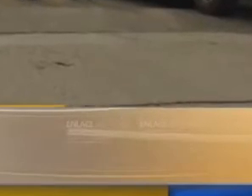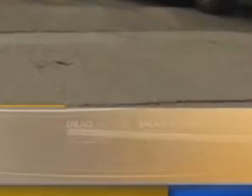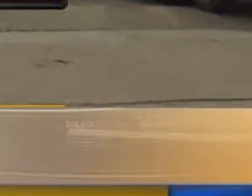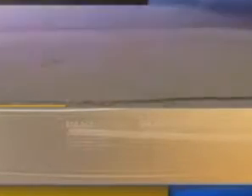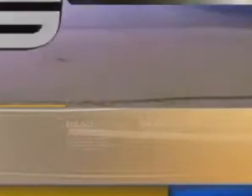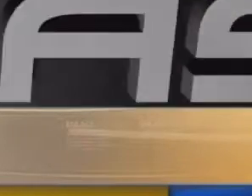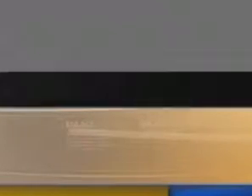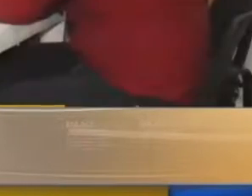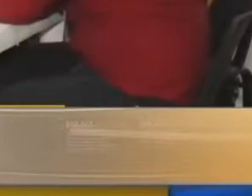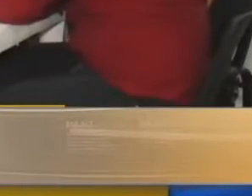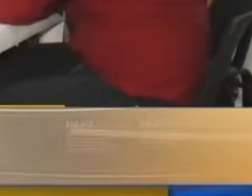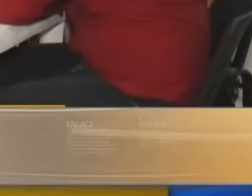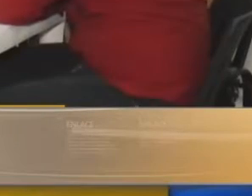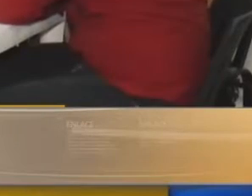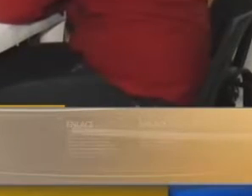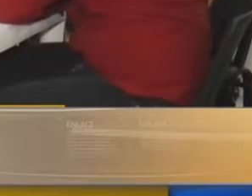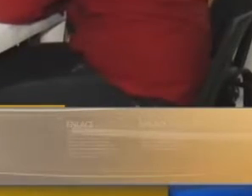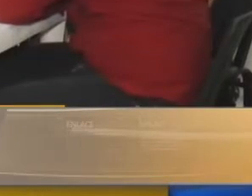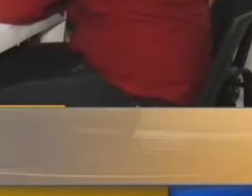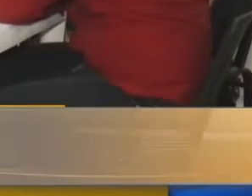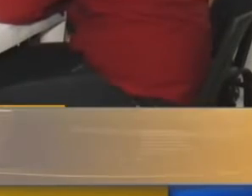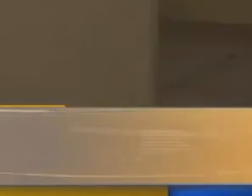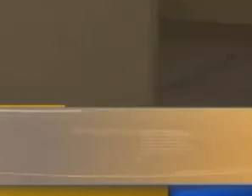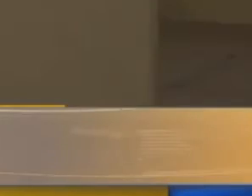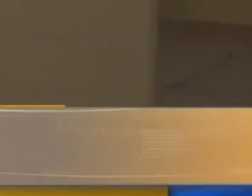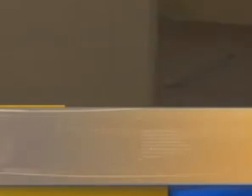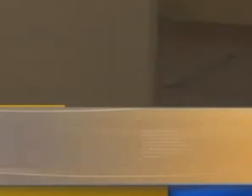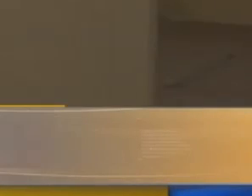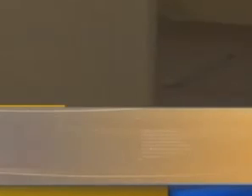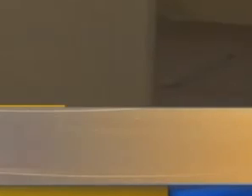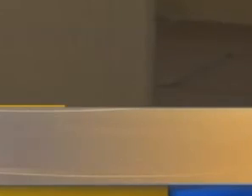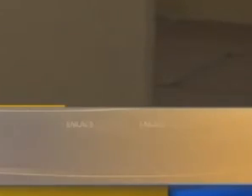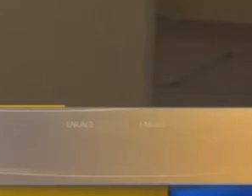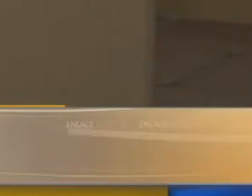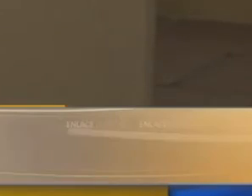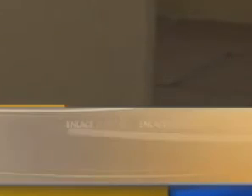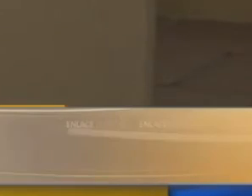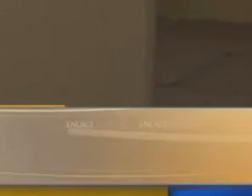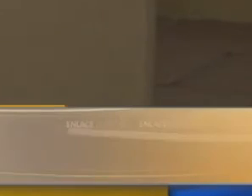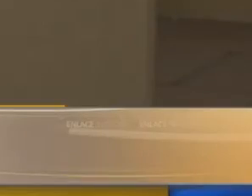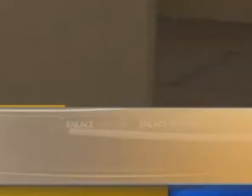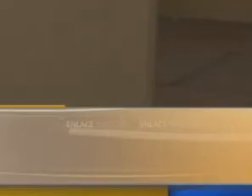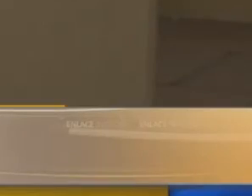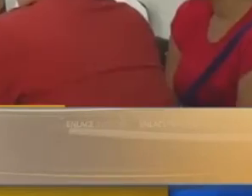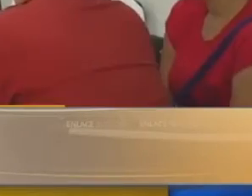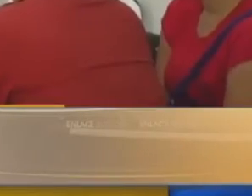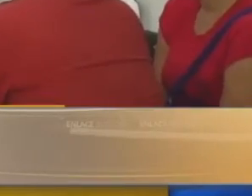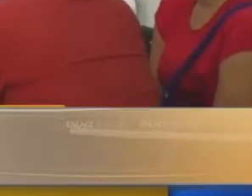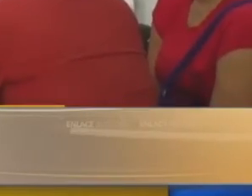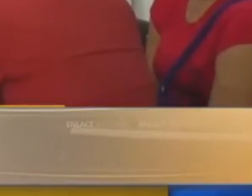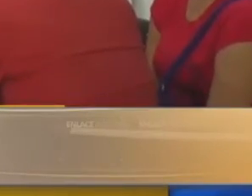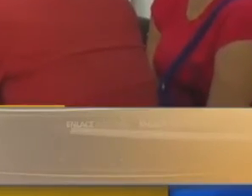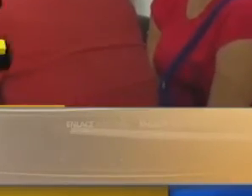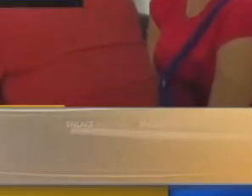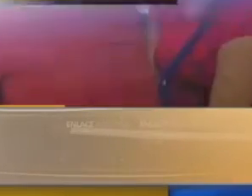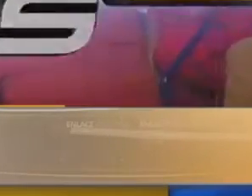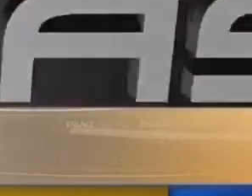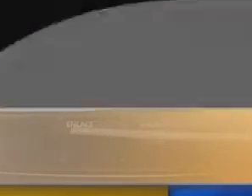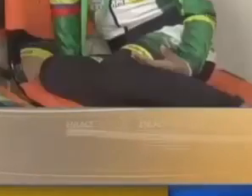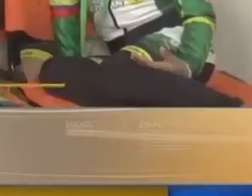de homicidios. Se desarrollaron las elecciones del Consejo Municipal de Cultura en Barranca Bermeja. 7 sectores artísticos formarán parte